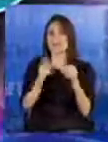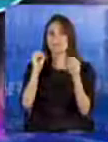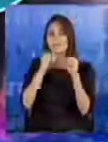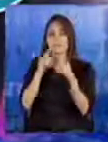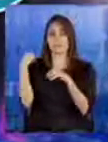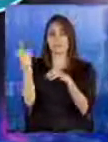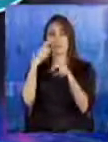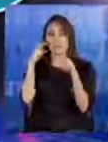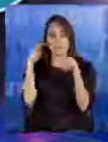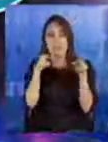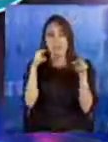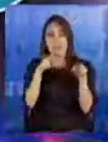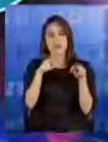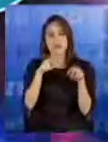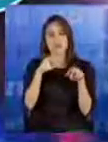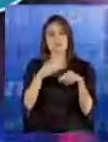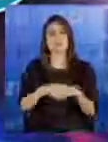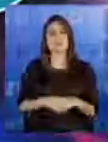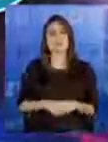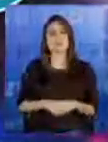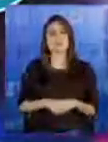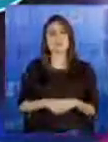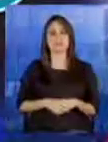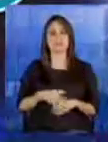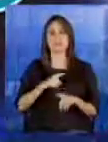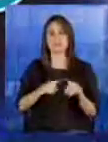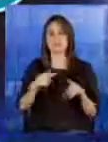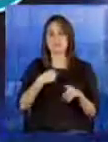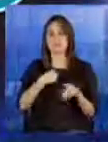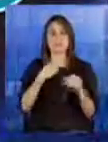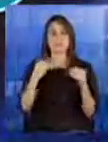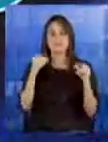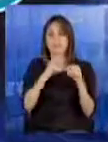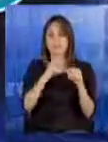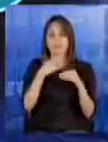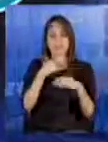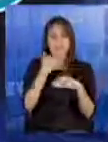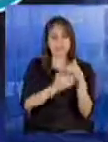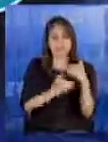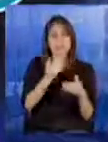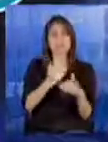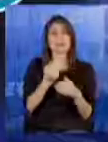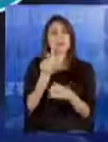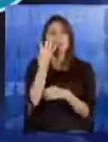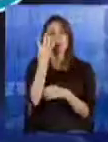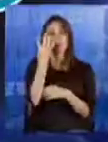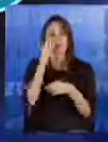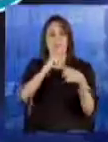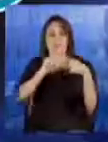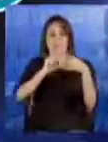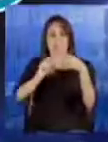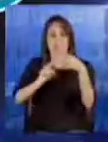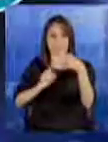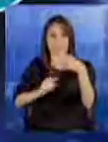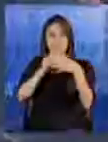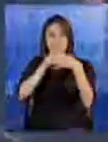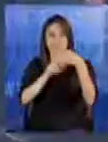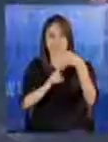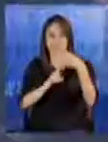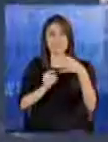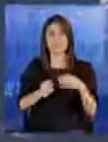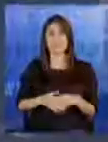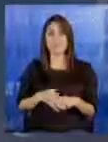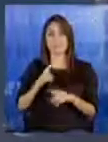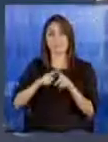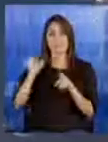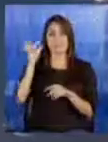contado permanentemente con el control y las regulaciones de cuatro organismos multilaterales. Las denuncias de